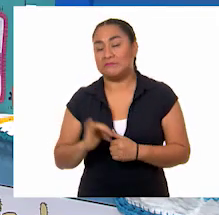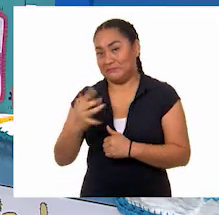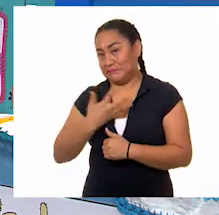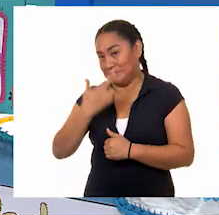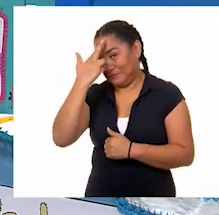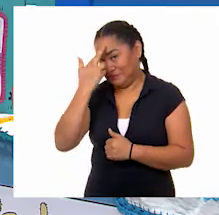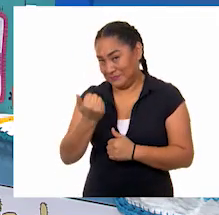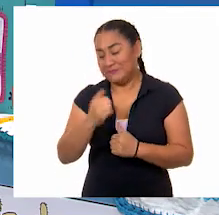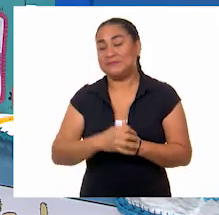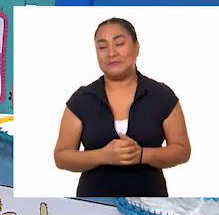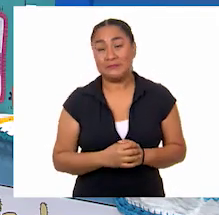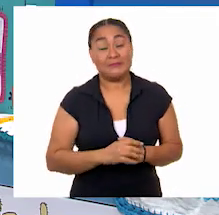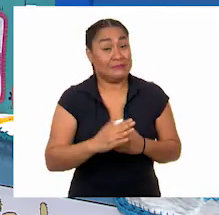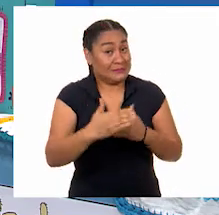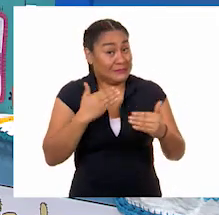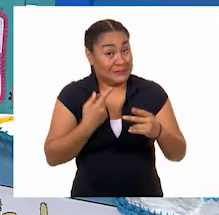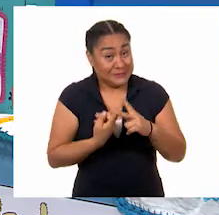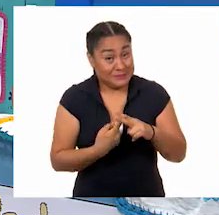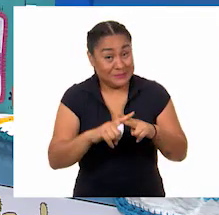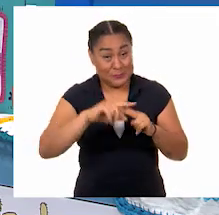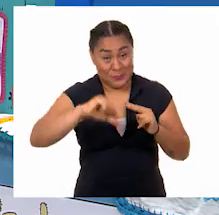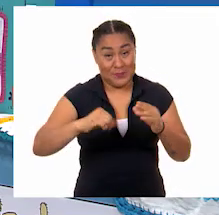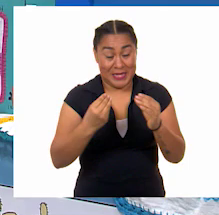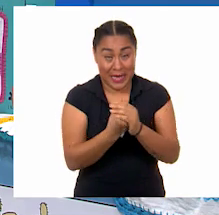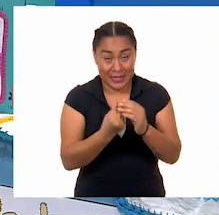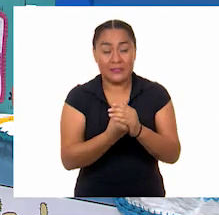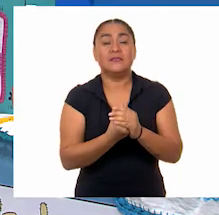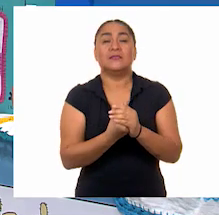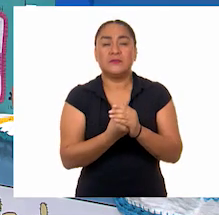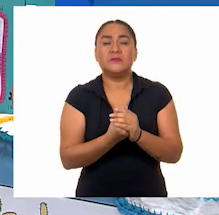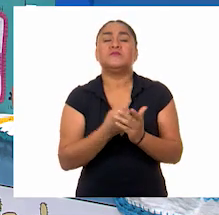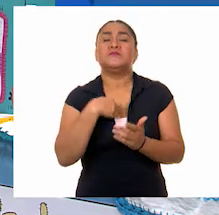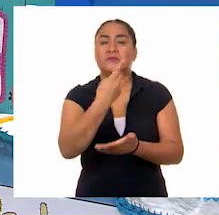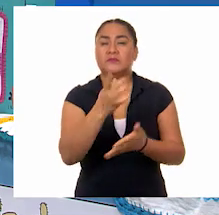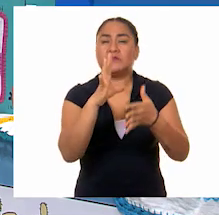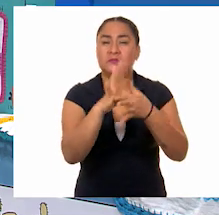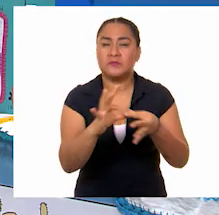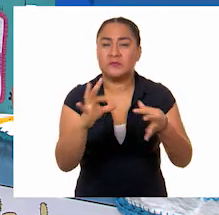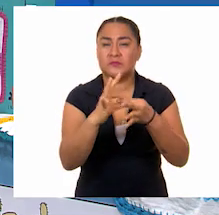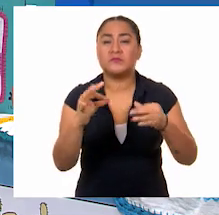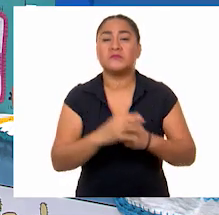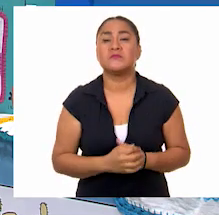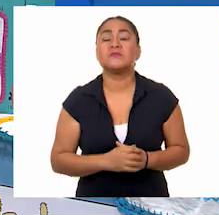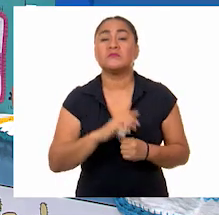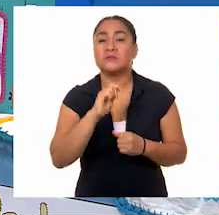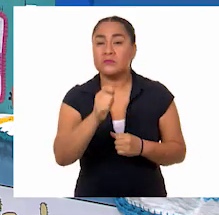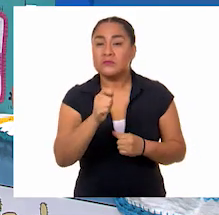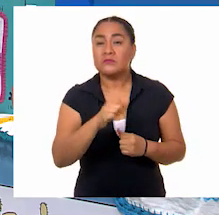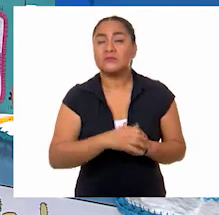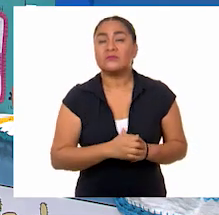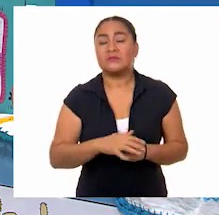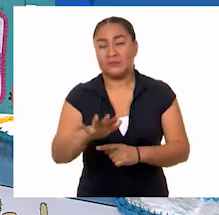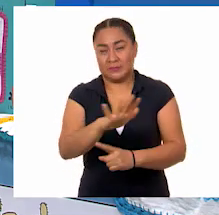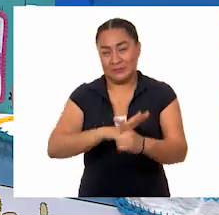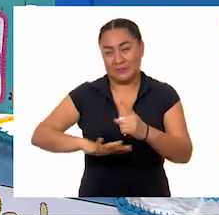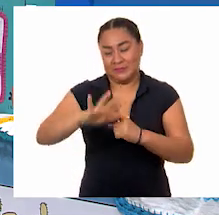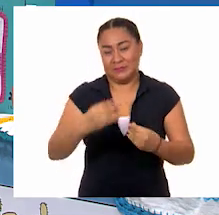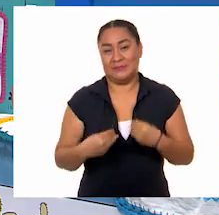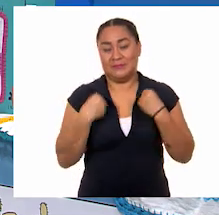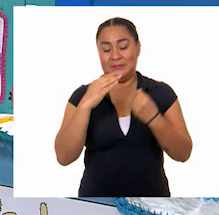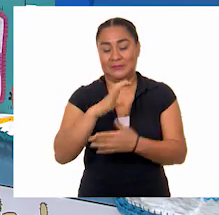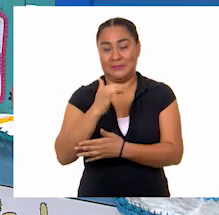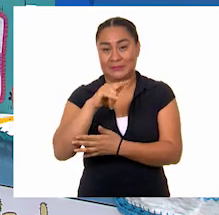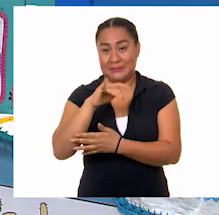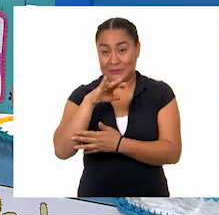Joaquín. Gracias. Antes de comenzar con nuestra clase de hoy, les quiero comentar que la región de la de donde viven los chinantecos en